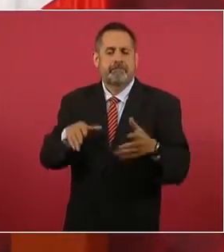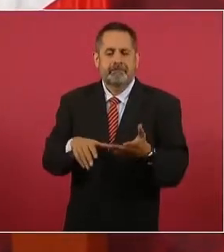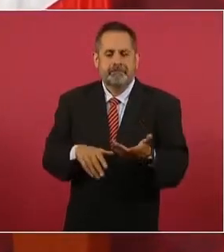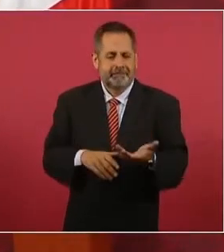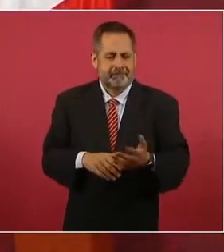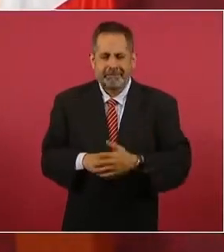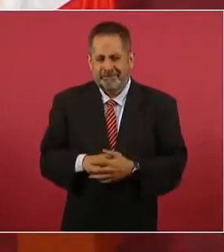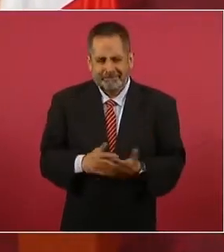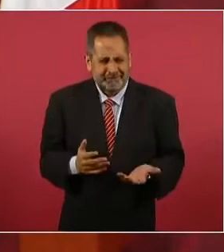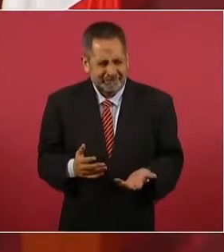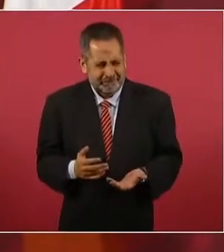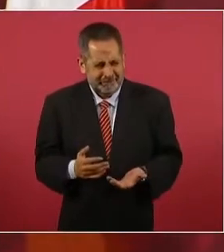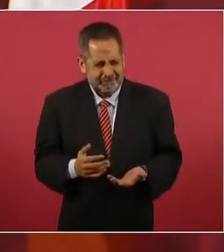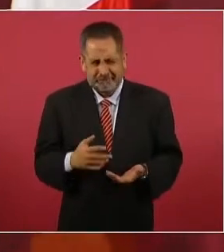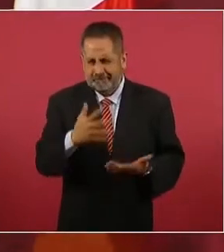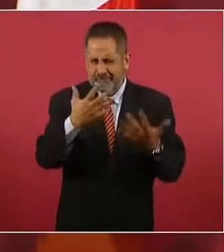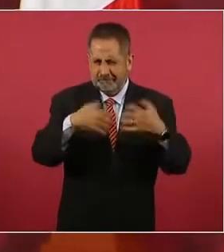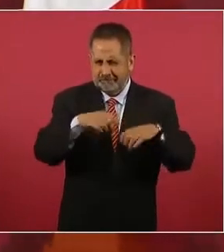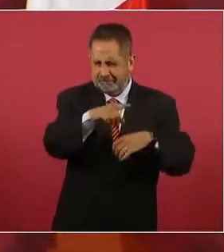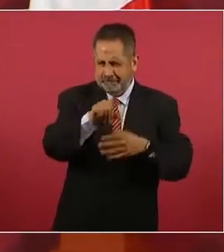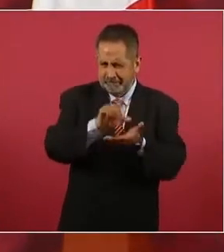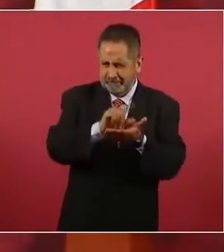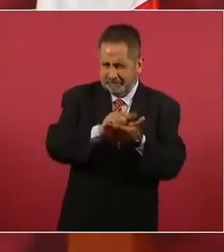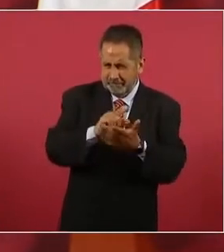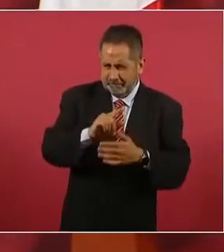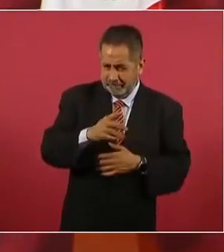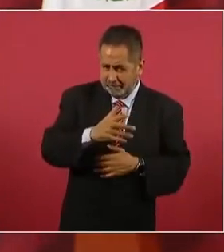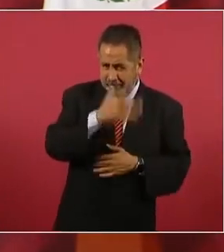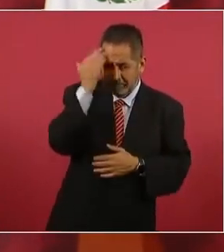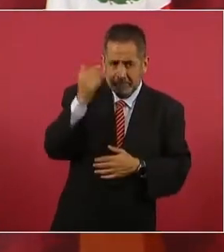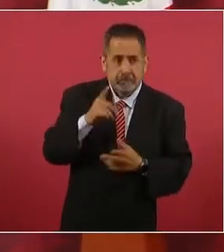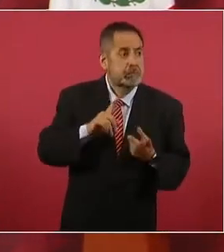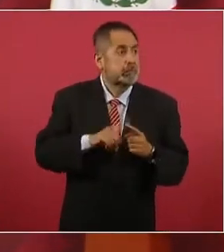¿Cómo una empresa no va a saber